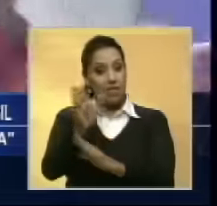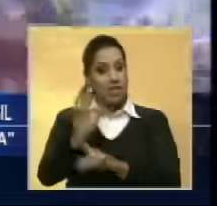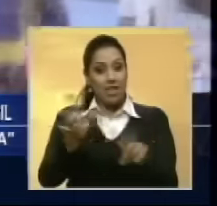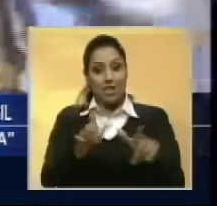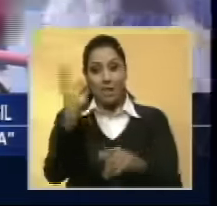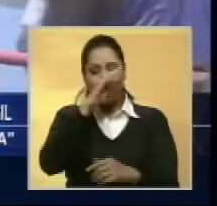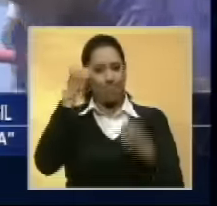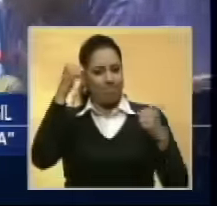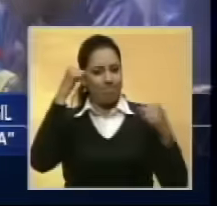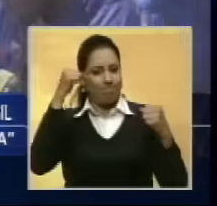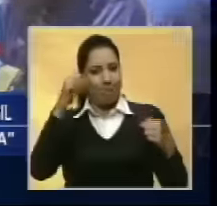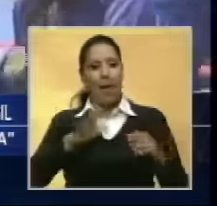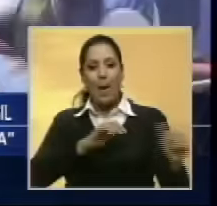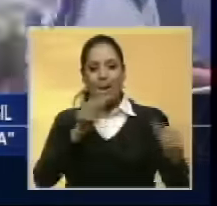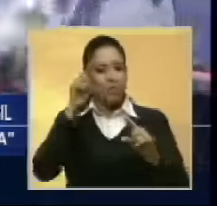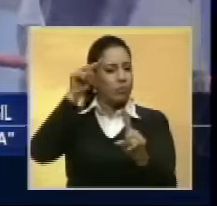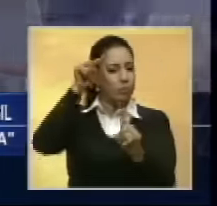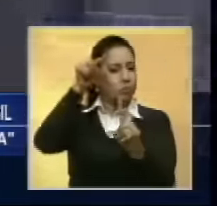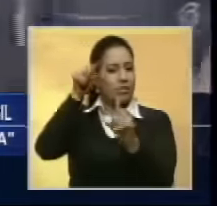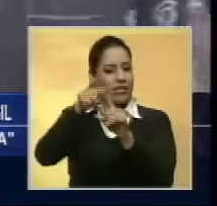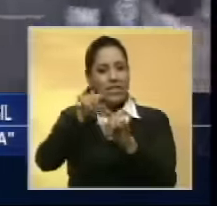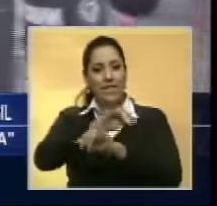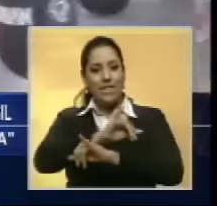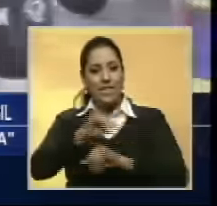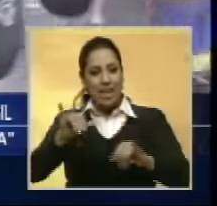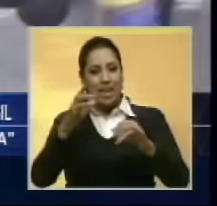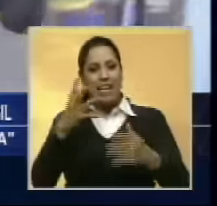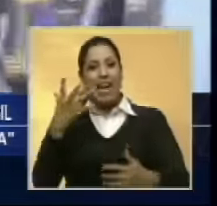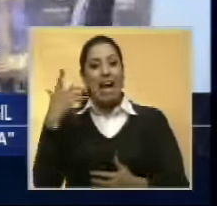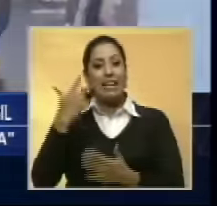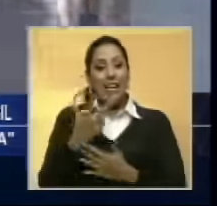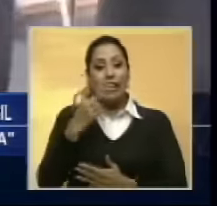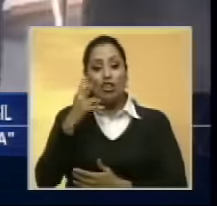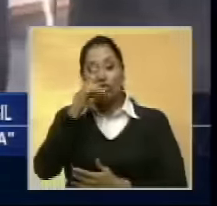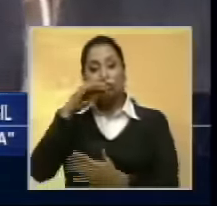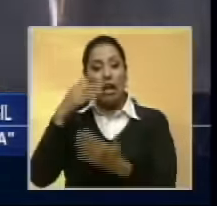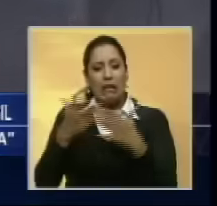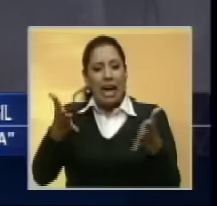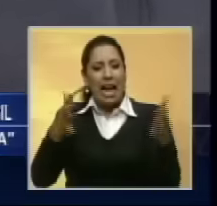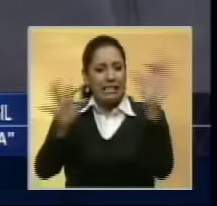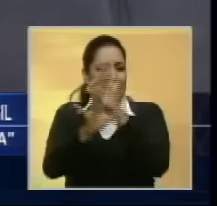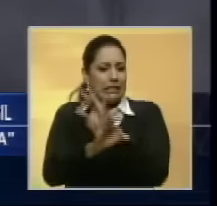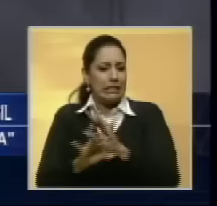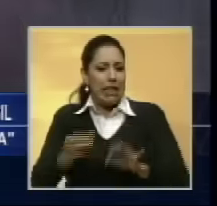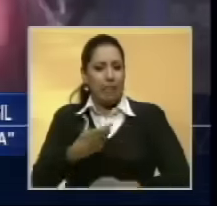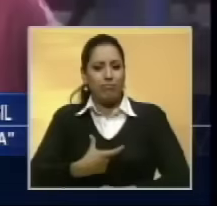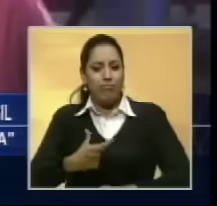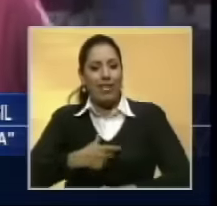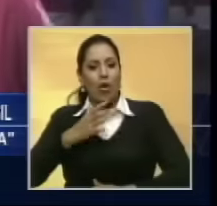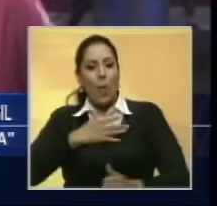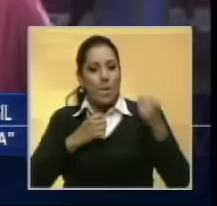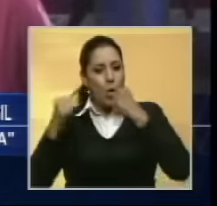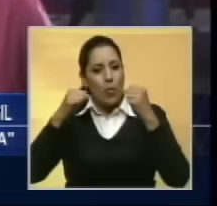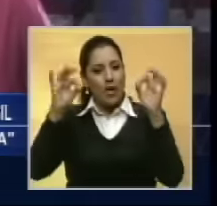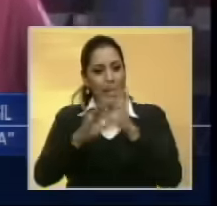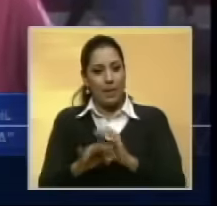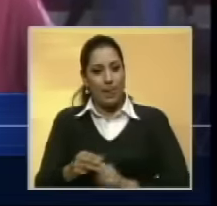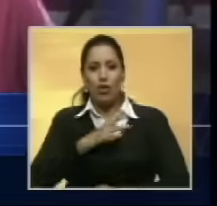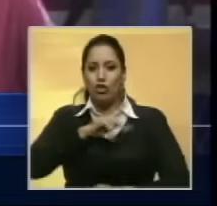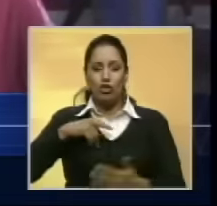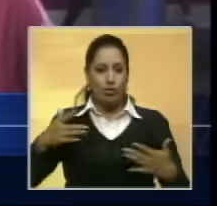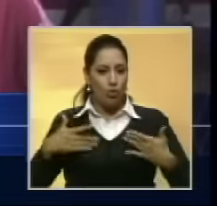afinando detalles y con el claro objetivo de ponerle fin a la sequía de 32 años sin sumar medallas para el país en esta disciplina. Estoy